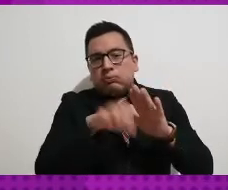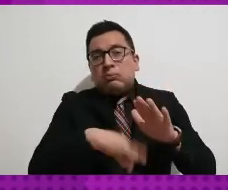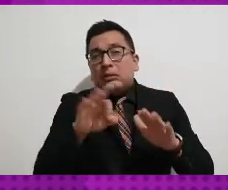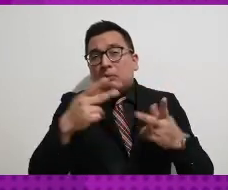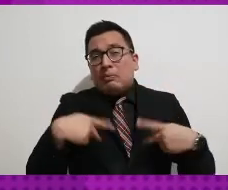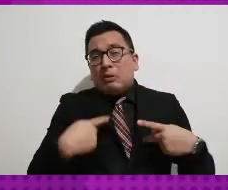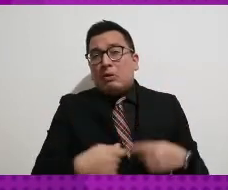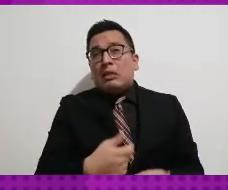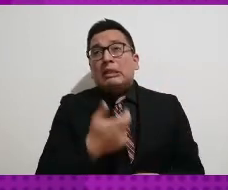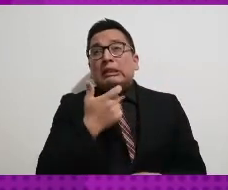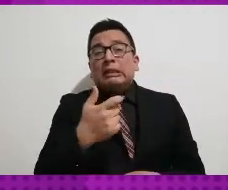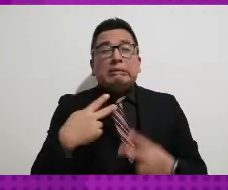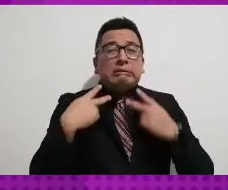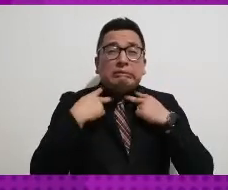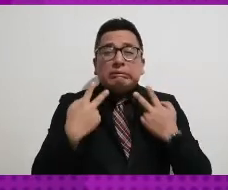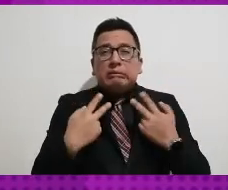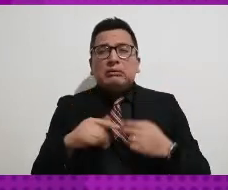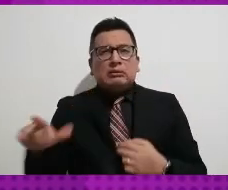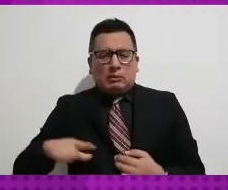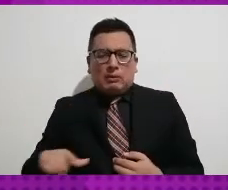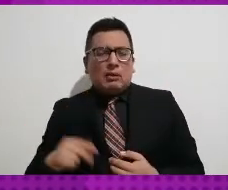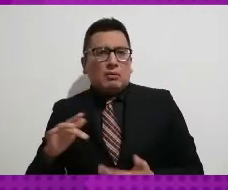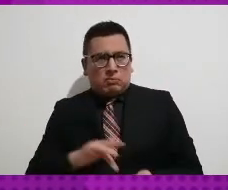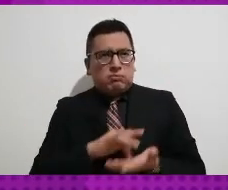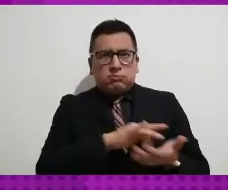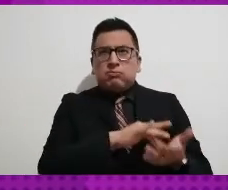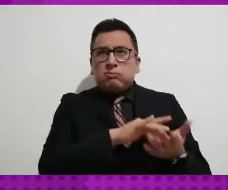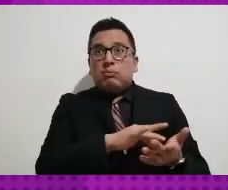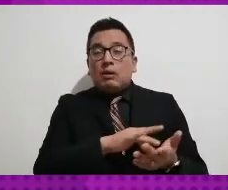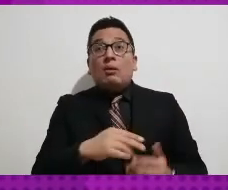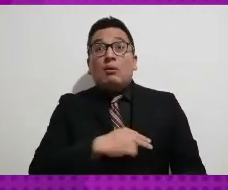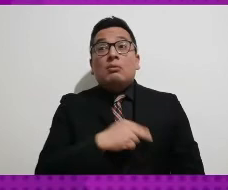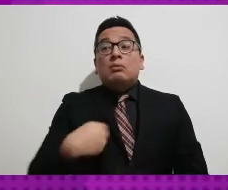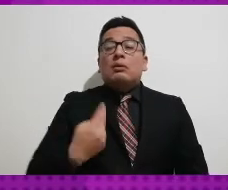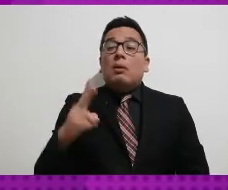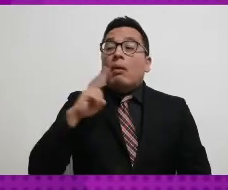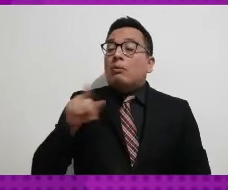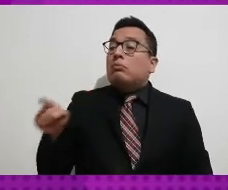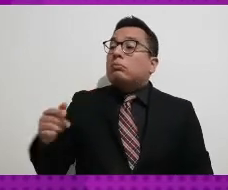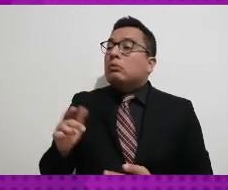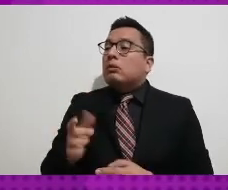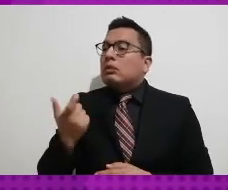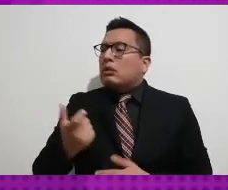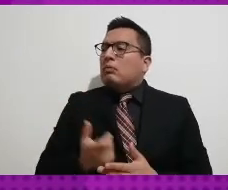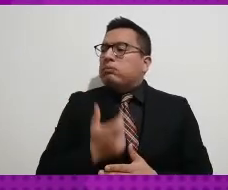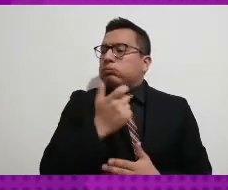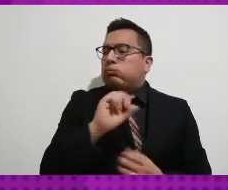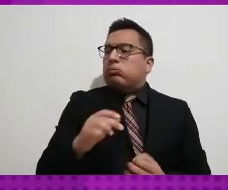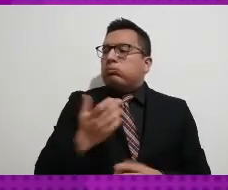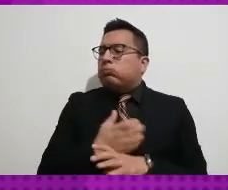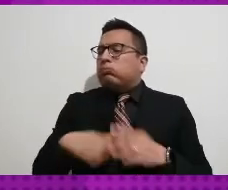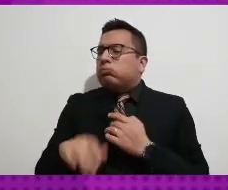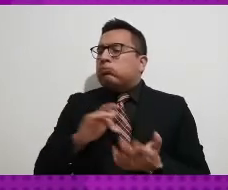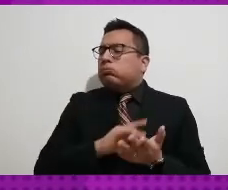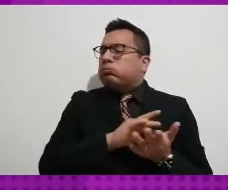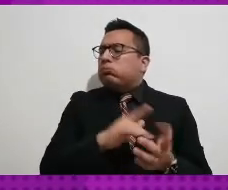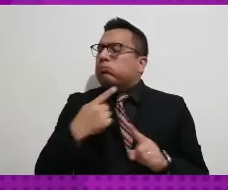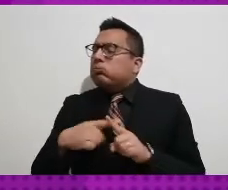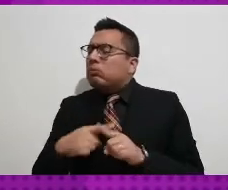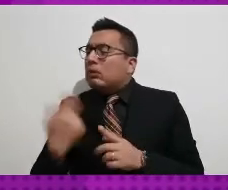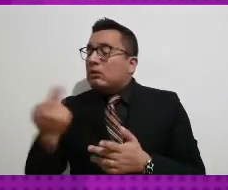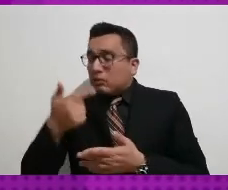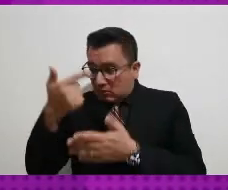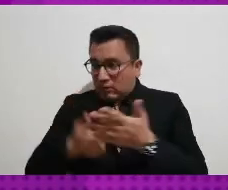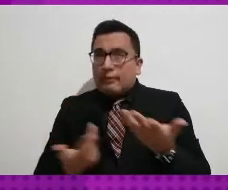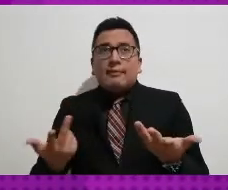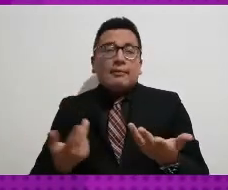Lo cierto es que el ciudadano debe conocer a qué personas se le destinan recursos públicos. Y bueno, en materia de gobierno abierto resulta